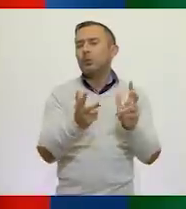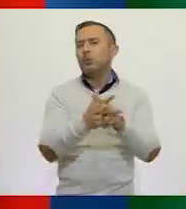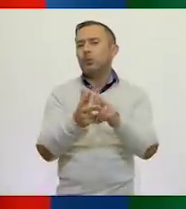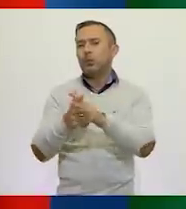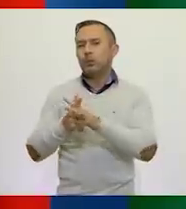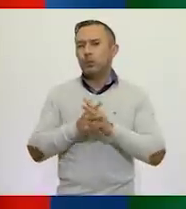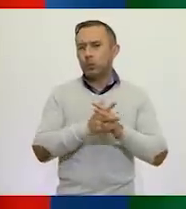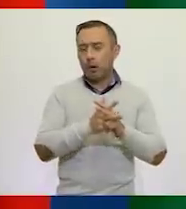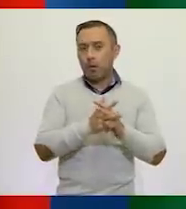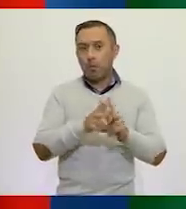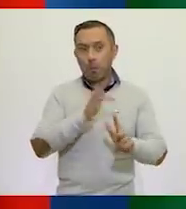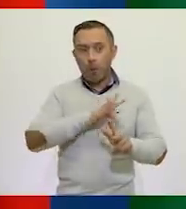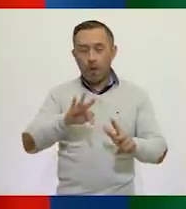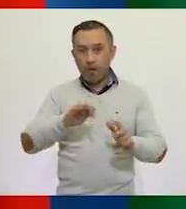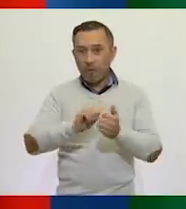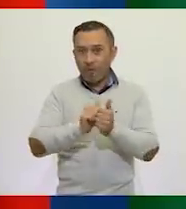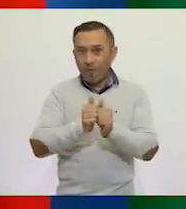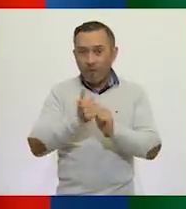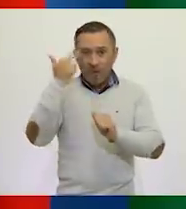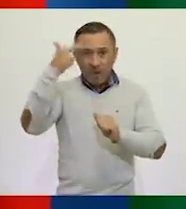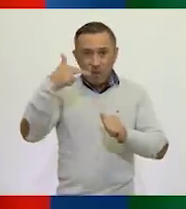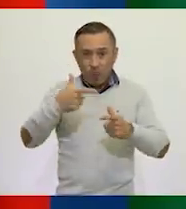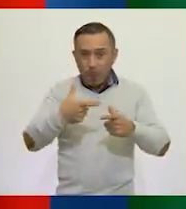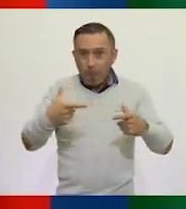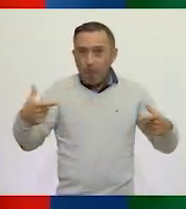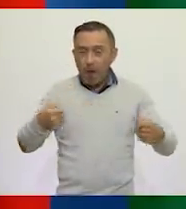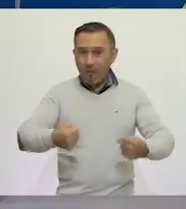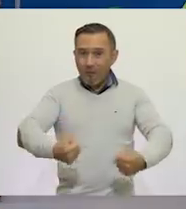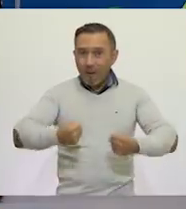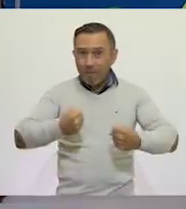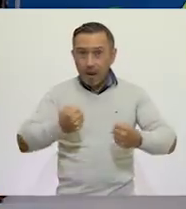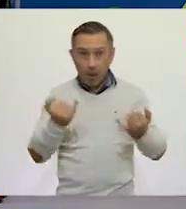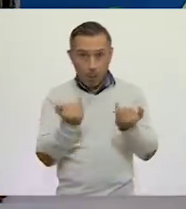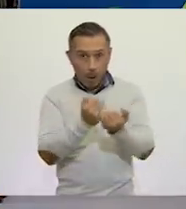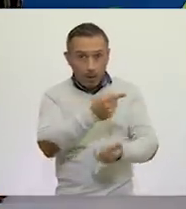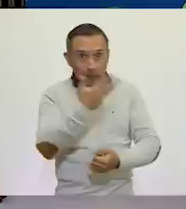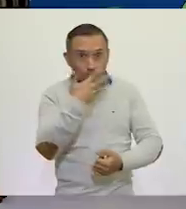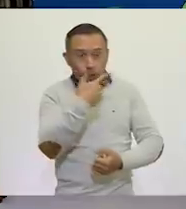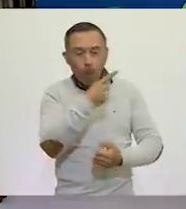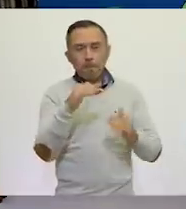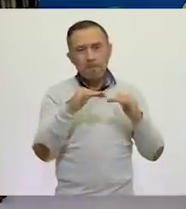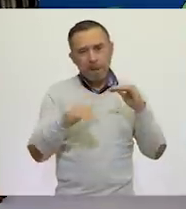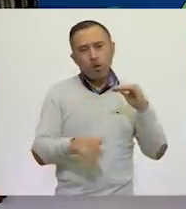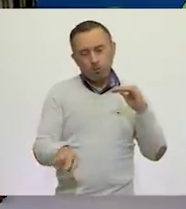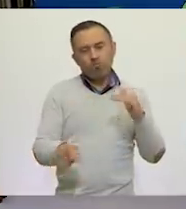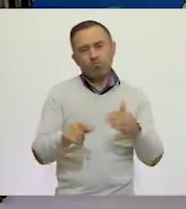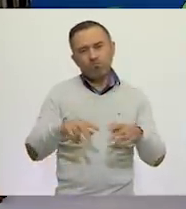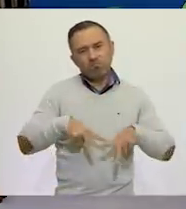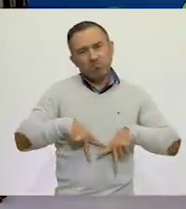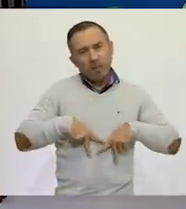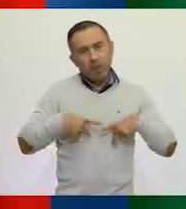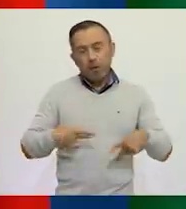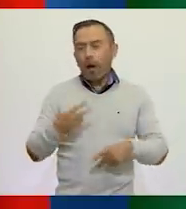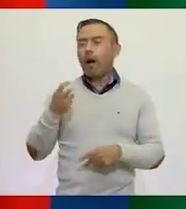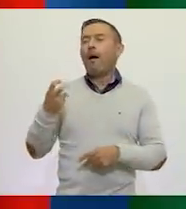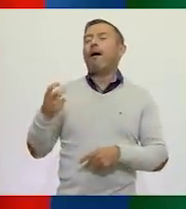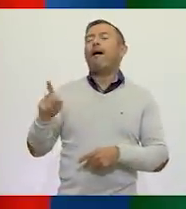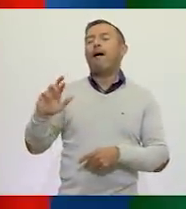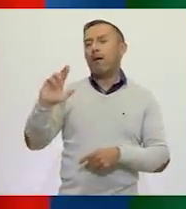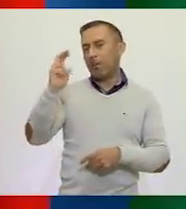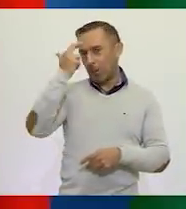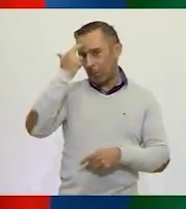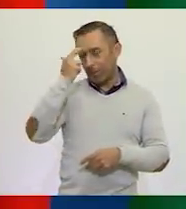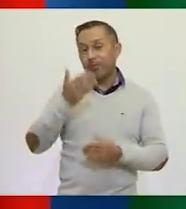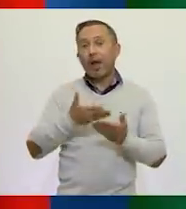tuvieron un poder tan fuerte como el de los zapotecas. Eso lo recuerdo muy bien. Ahora vamos a ver a